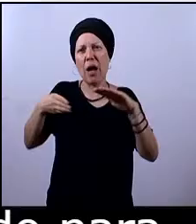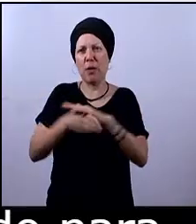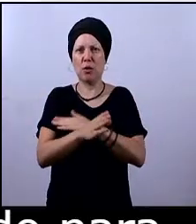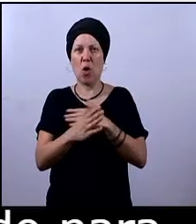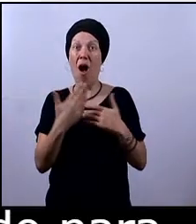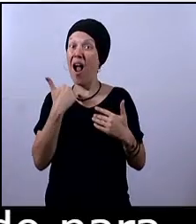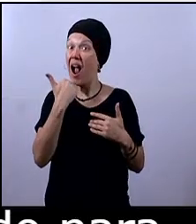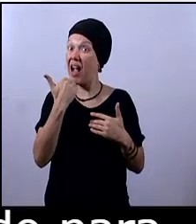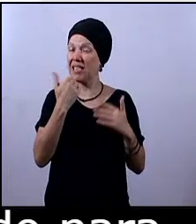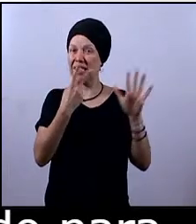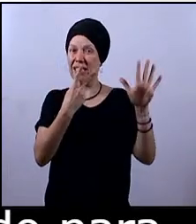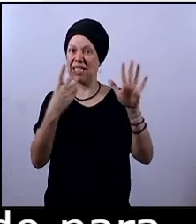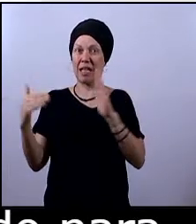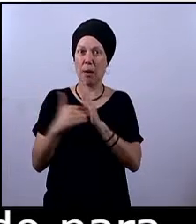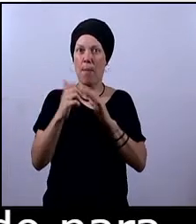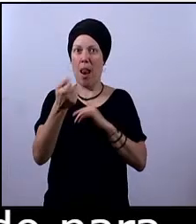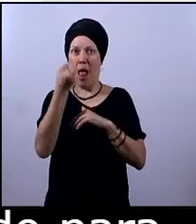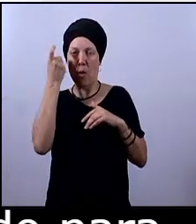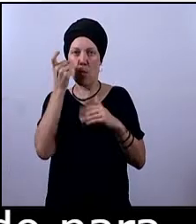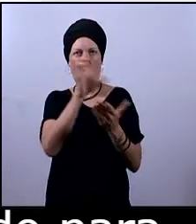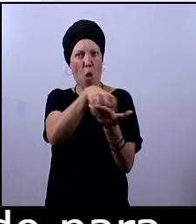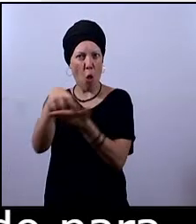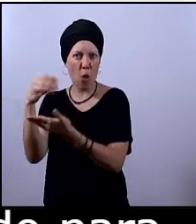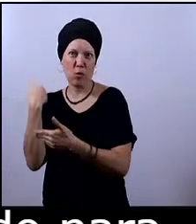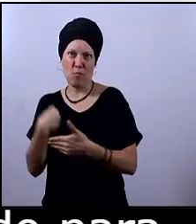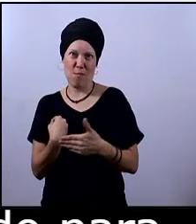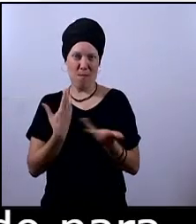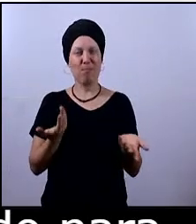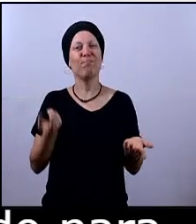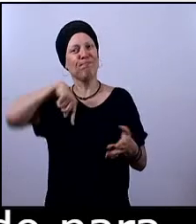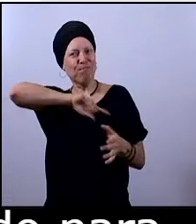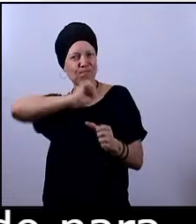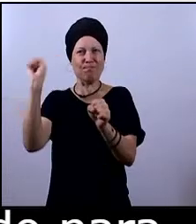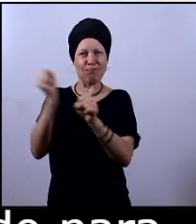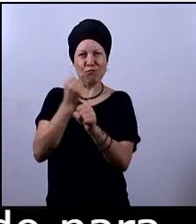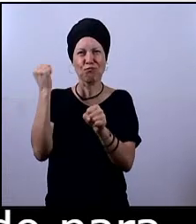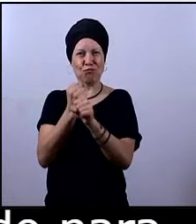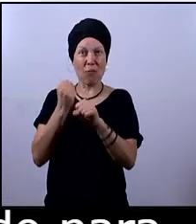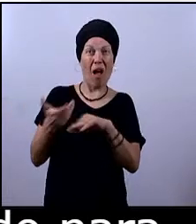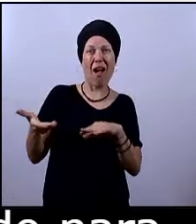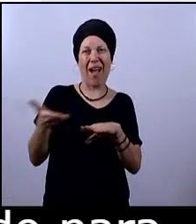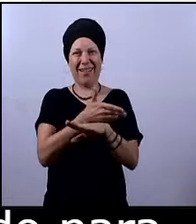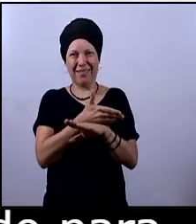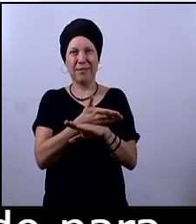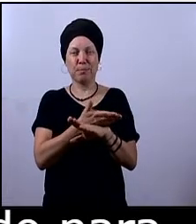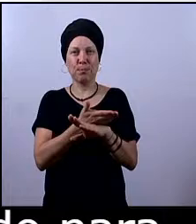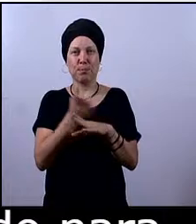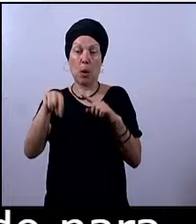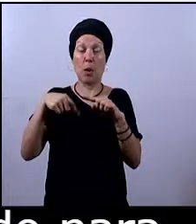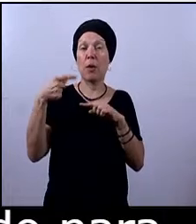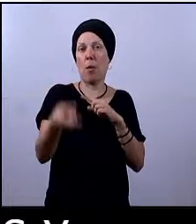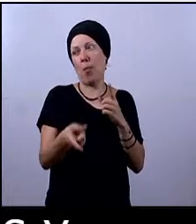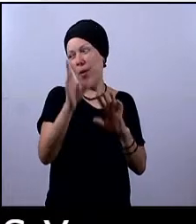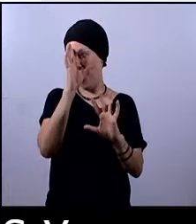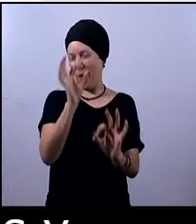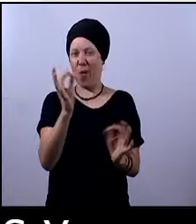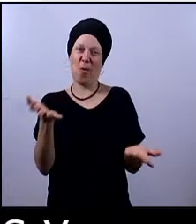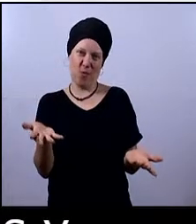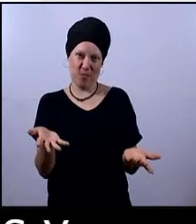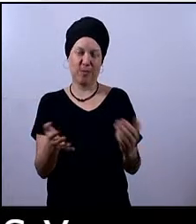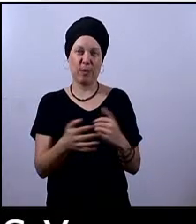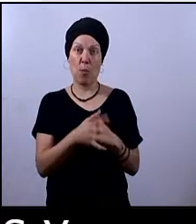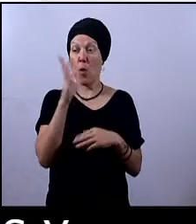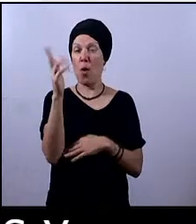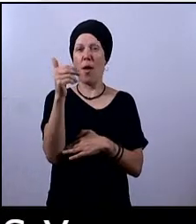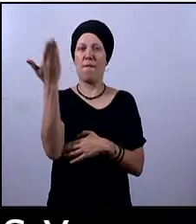casi 7.000 alumnos a esos centros, y hemos trabajado previamente y con posterioridad, por supuesto, a lo que sucedió